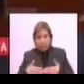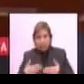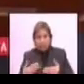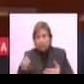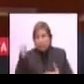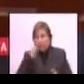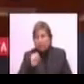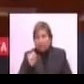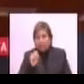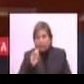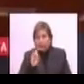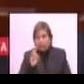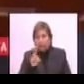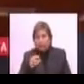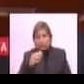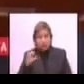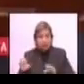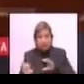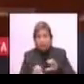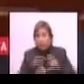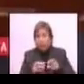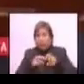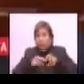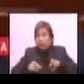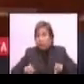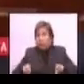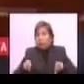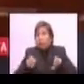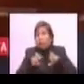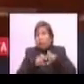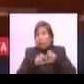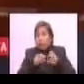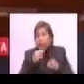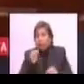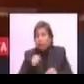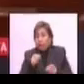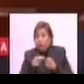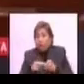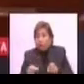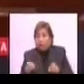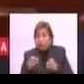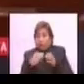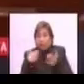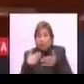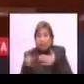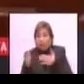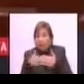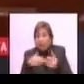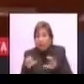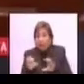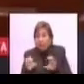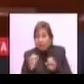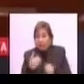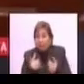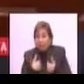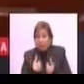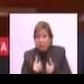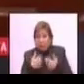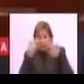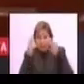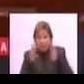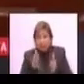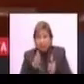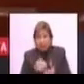censuras. O nunca más podrá haber la acción del Parlamento. Si el Parlamento, por cualquier acción que tenga, va a